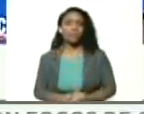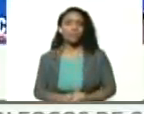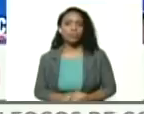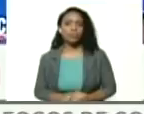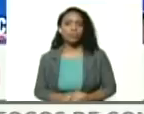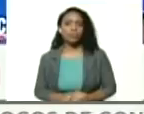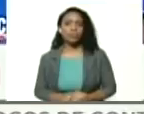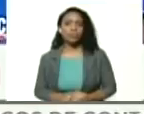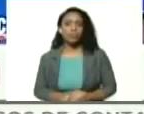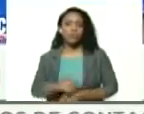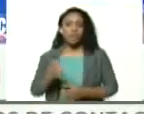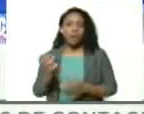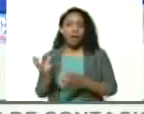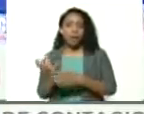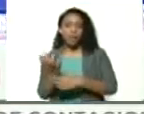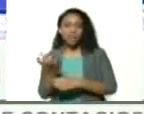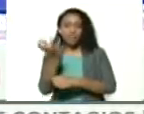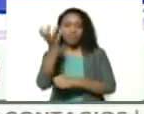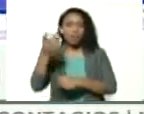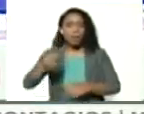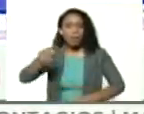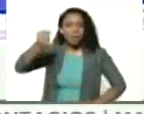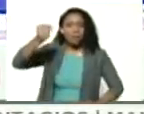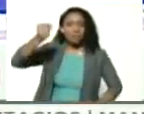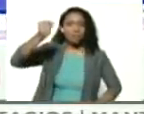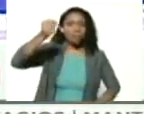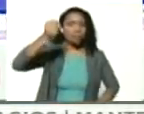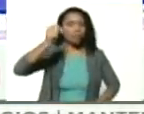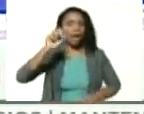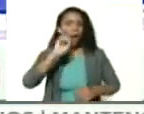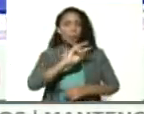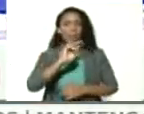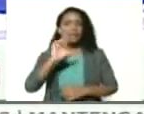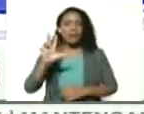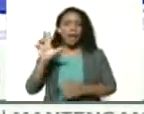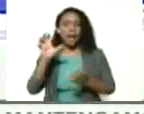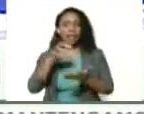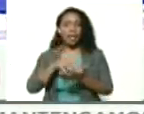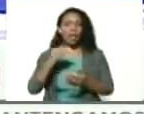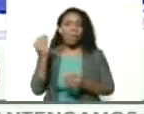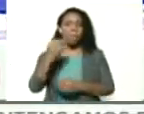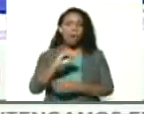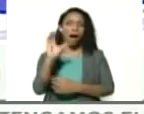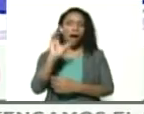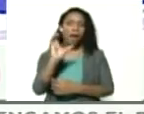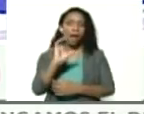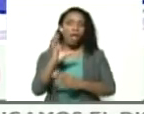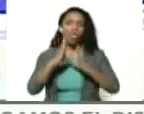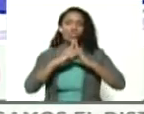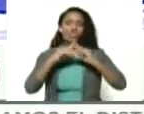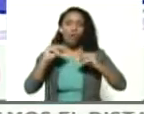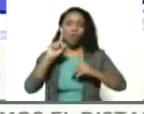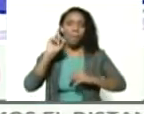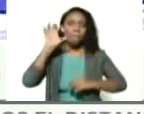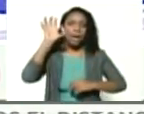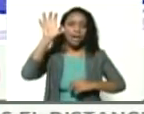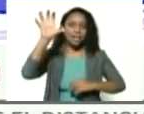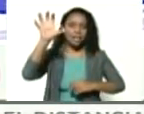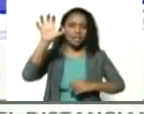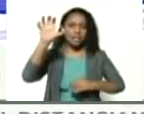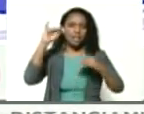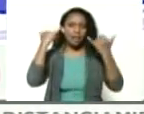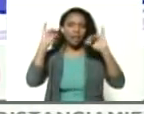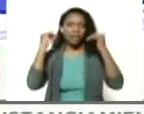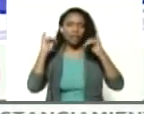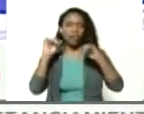la antorcha a los 23 estados, Baja Caracas. Todo un país va a celebrar